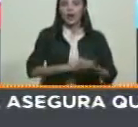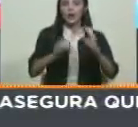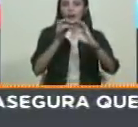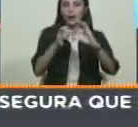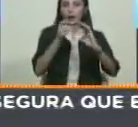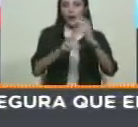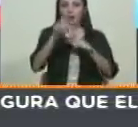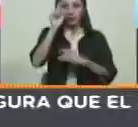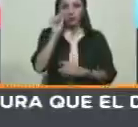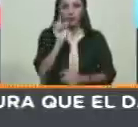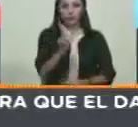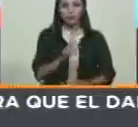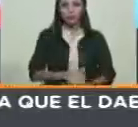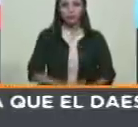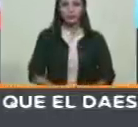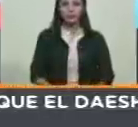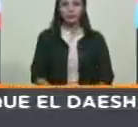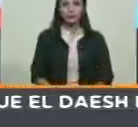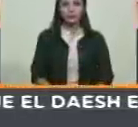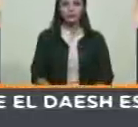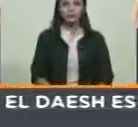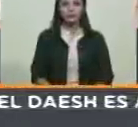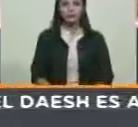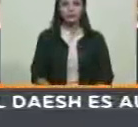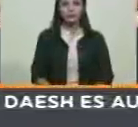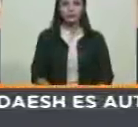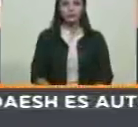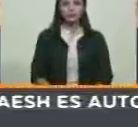dos a las tres para cargar